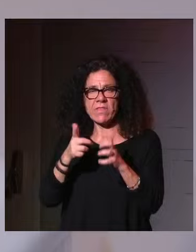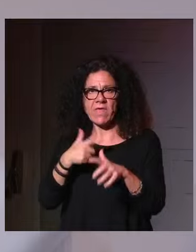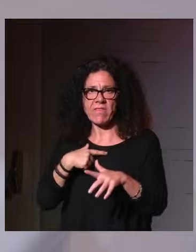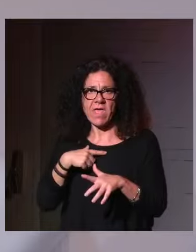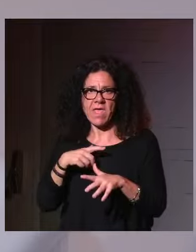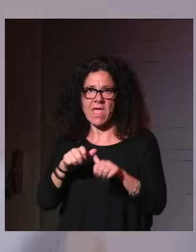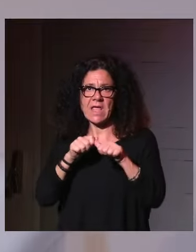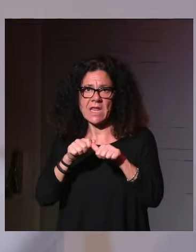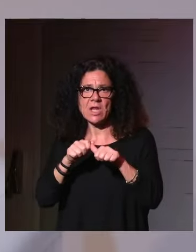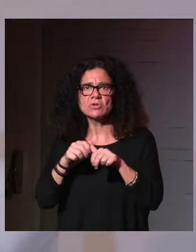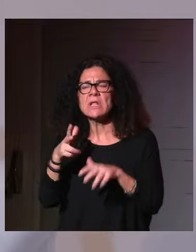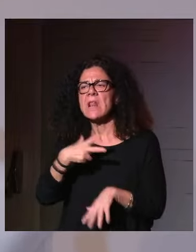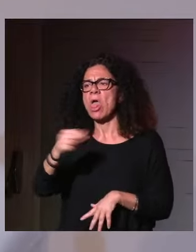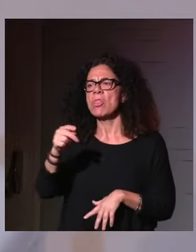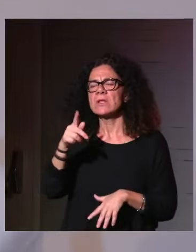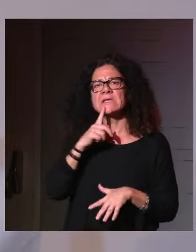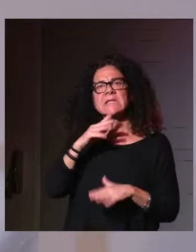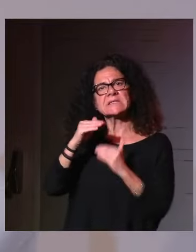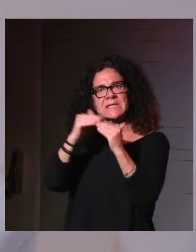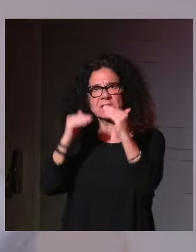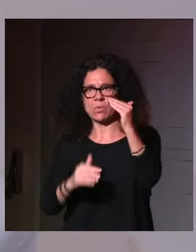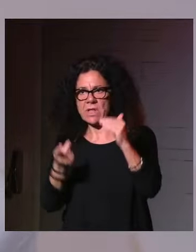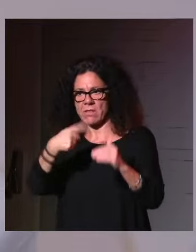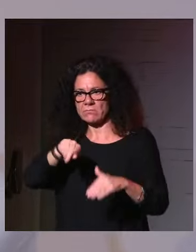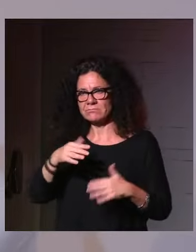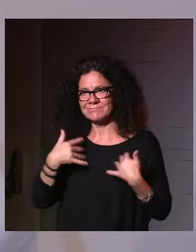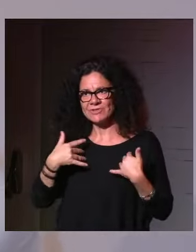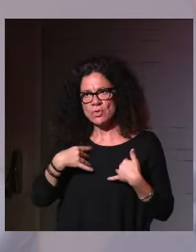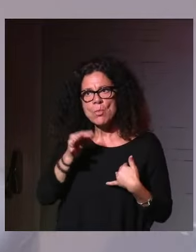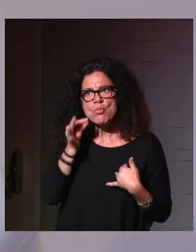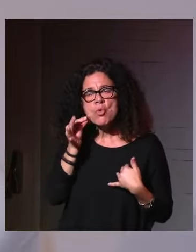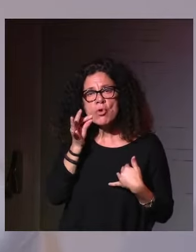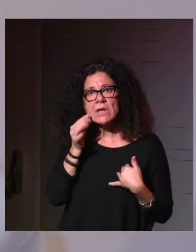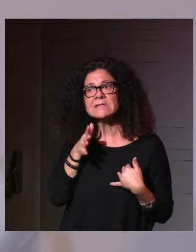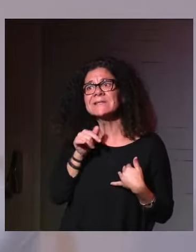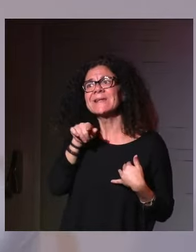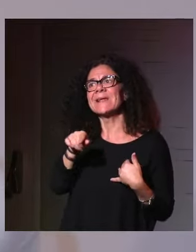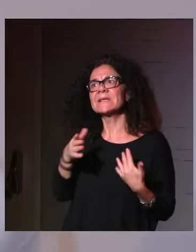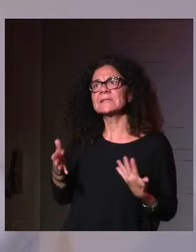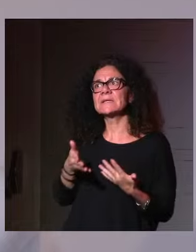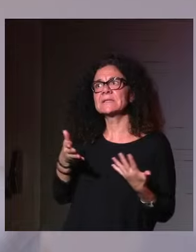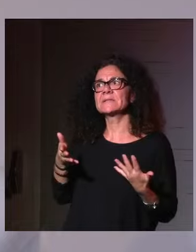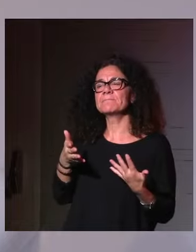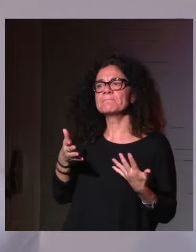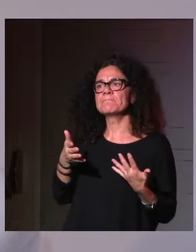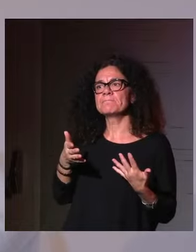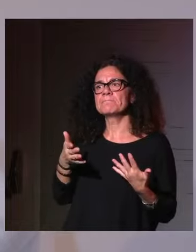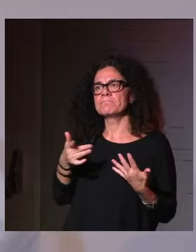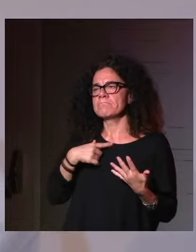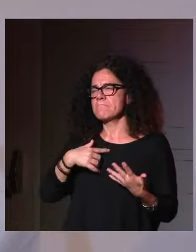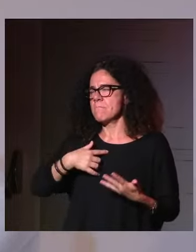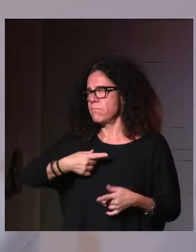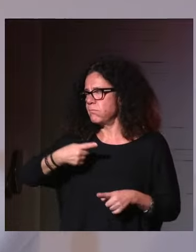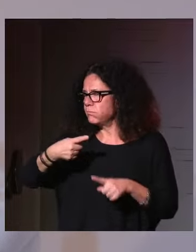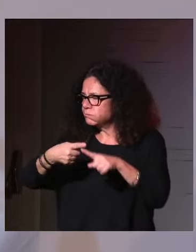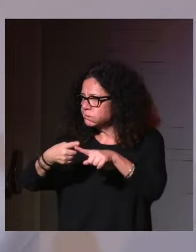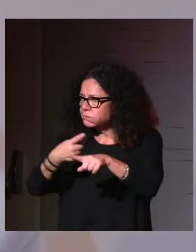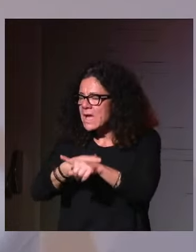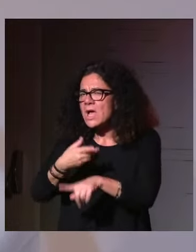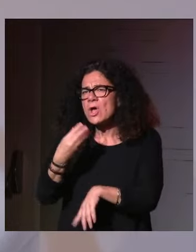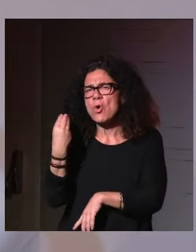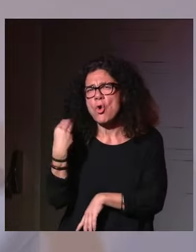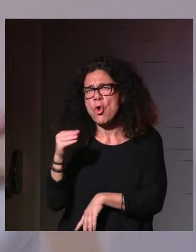esa desigualdad que sufrimos las mujeres y tienen esas esas eh barrabasada de de gente joven